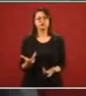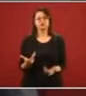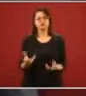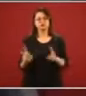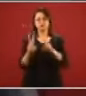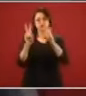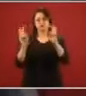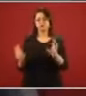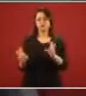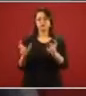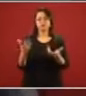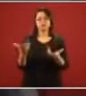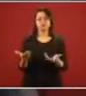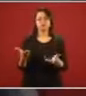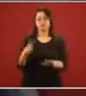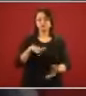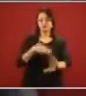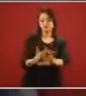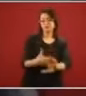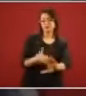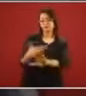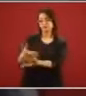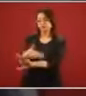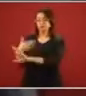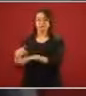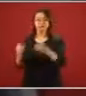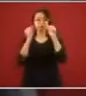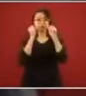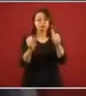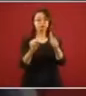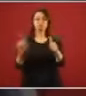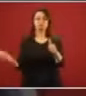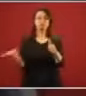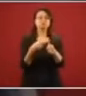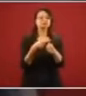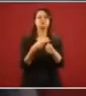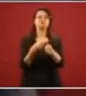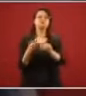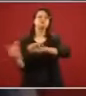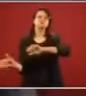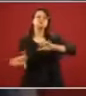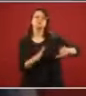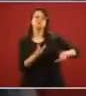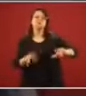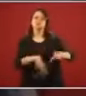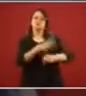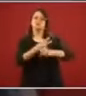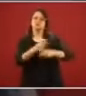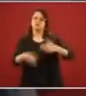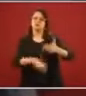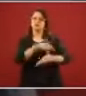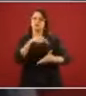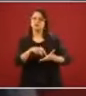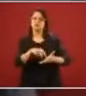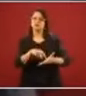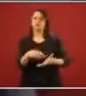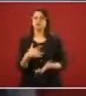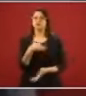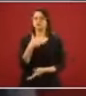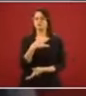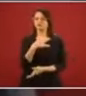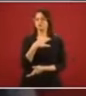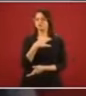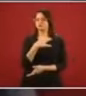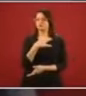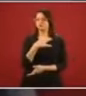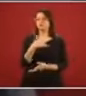de las agresiones a estos grupos vulnerables, se relativiza. Me gustaría saber cuál es su opinión,